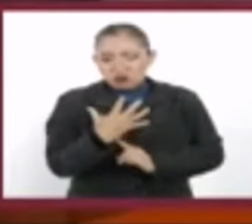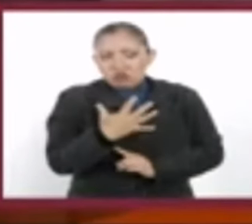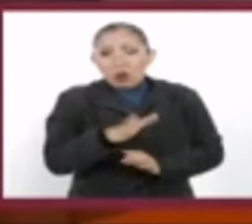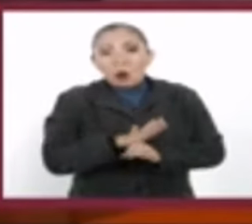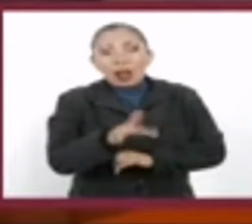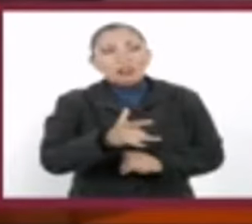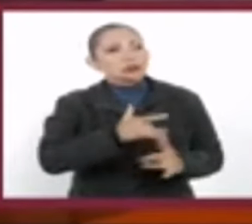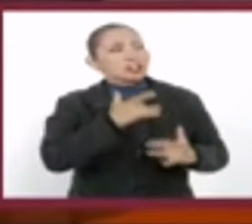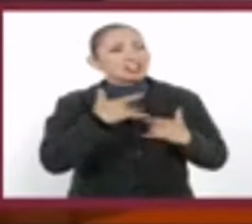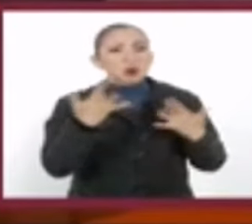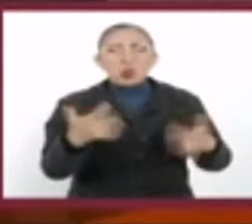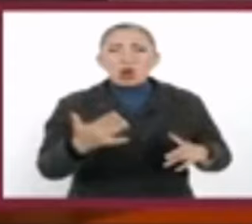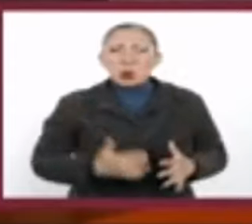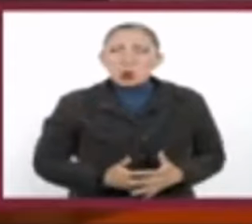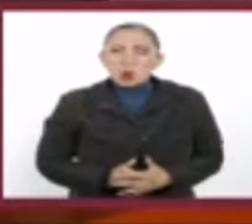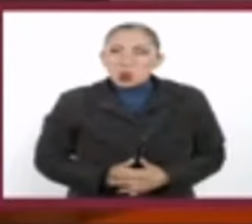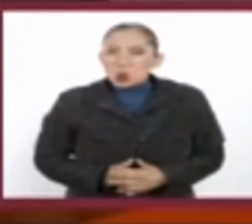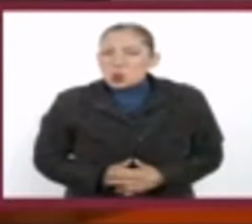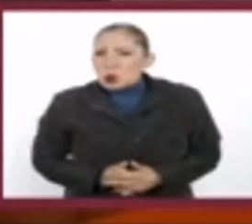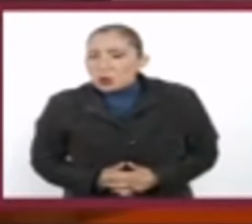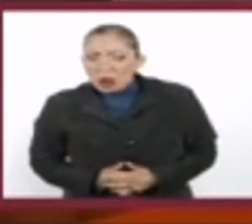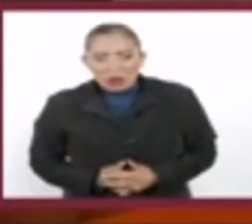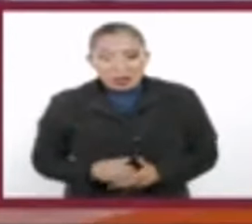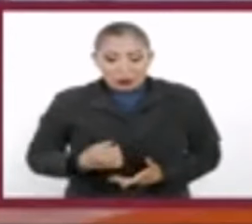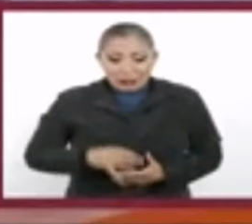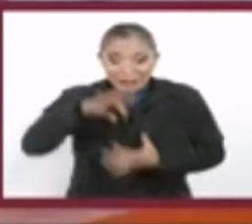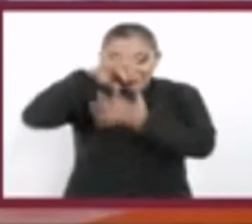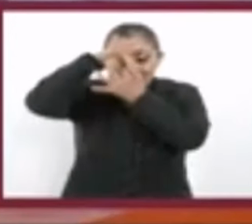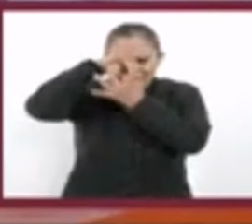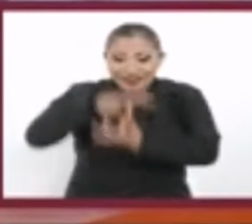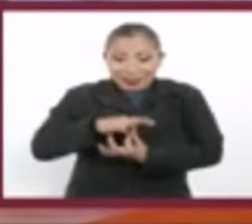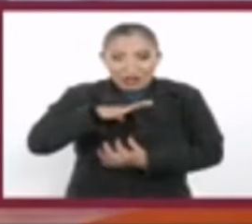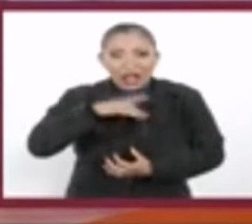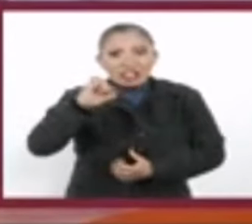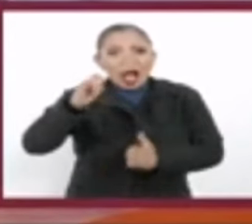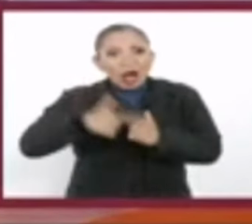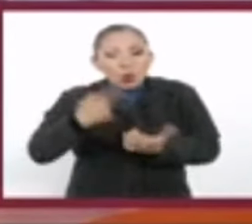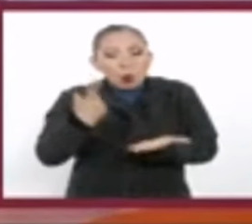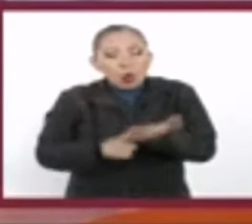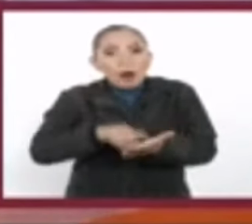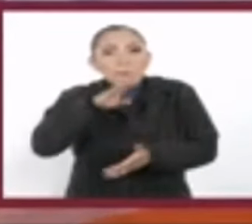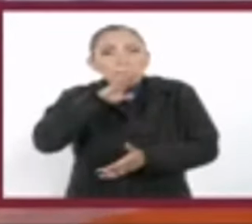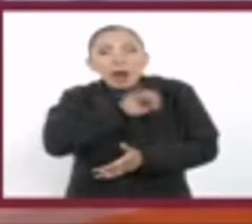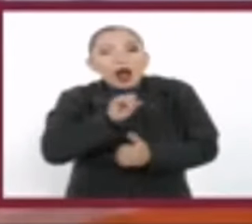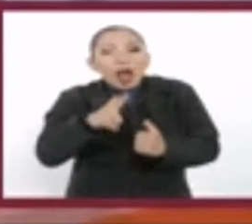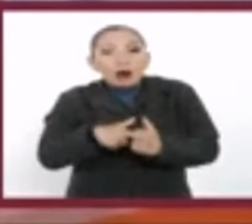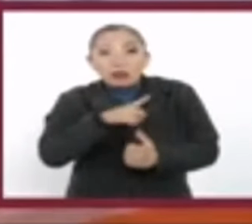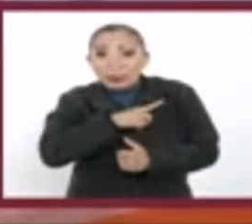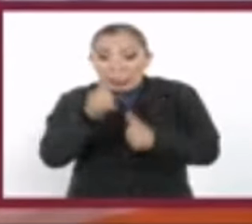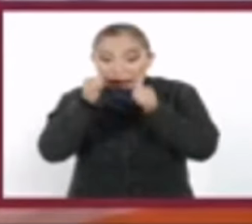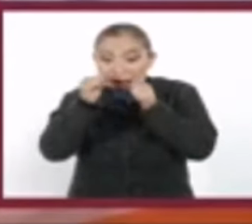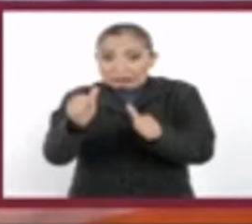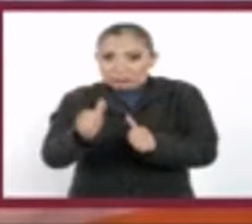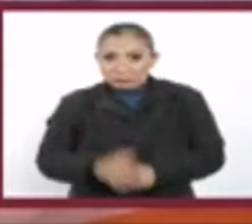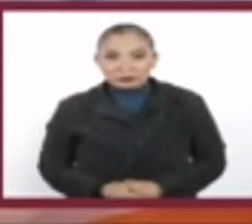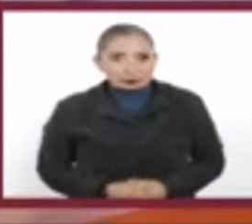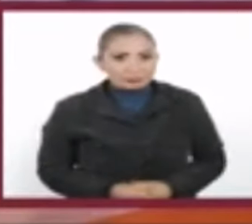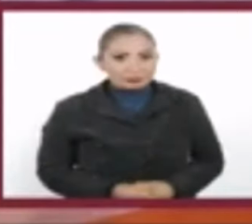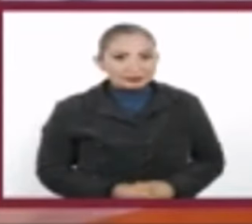estímulos es la sensación de dolor de estómago, la cual nos indica que hay una alteración en el cuerpo y debemos